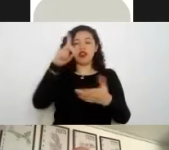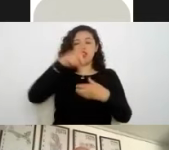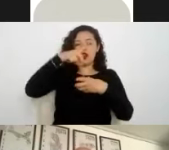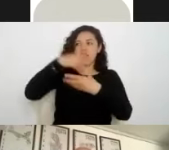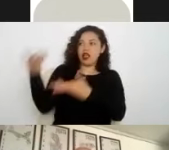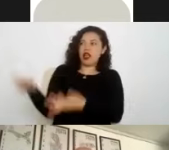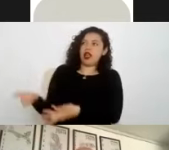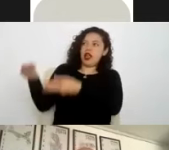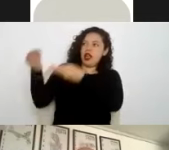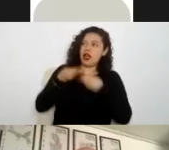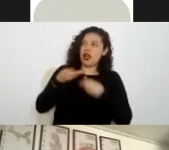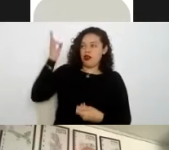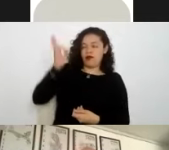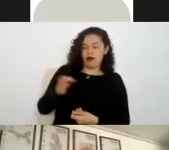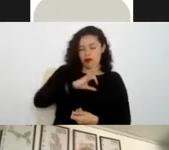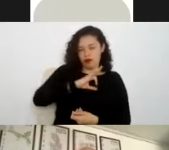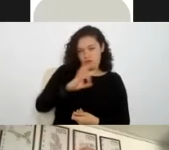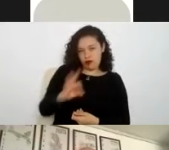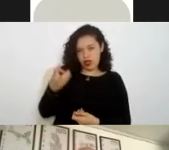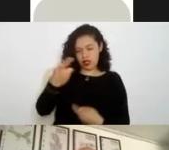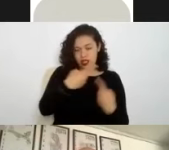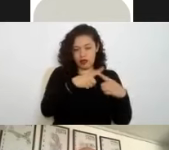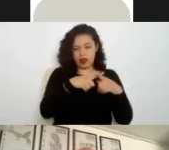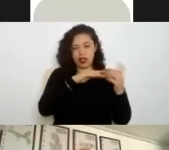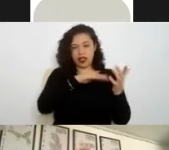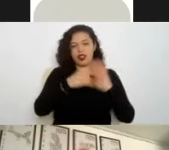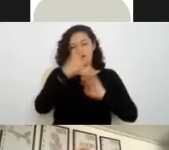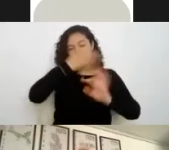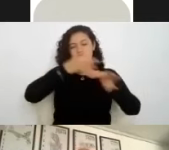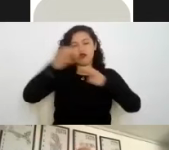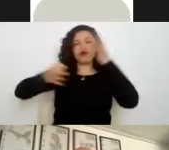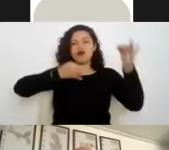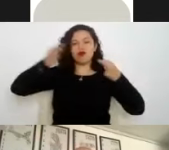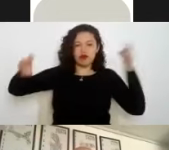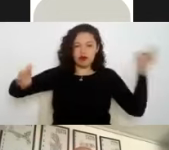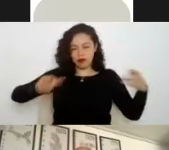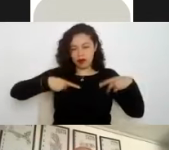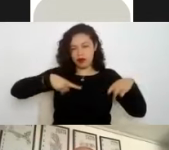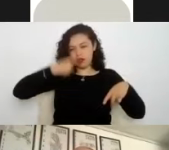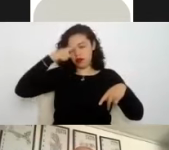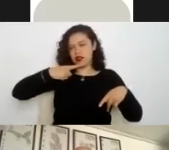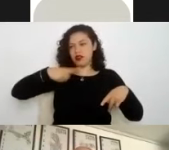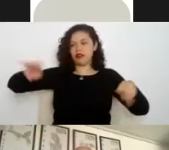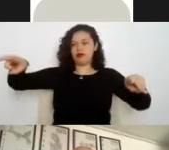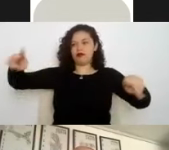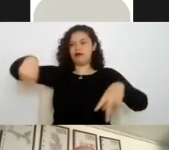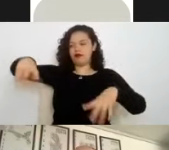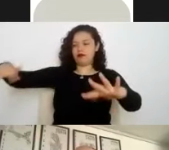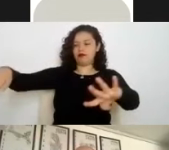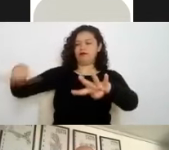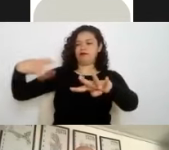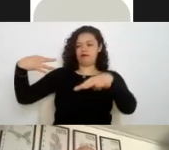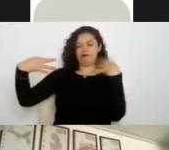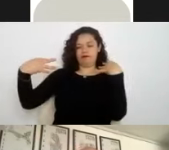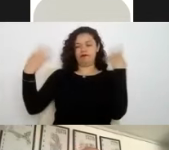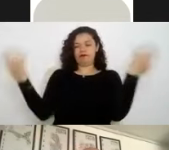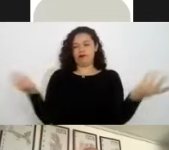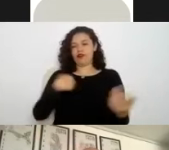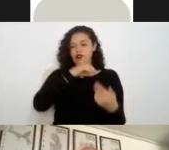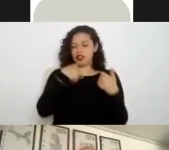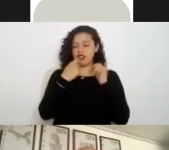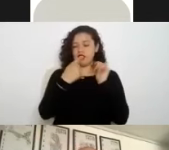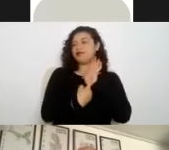tenemos que hacer diferentes estrategias de mercadotecnia para que la gente entienda a qué es a lo que nos dedicamos,